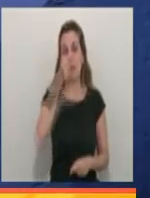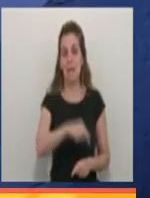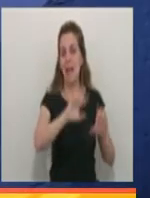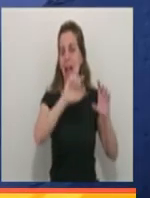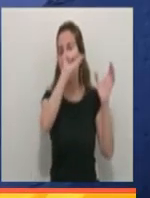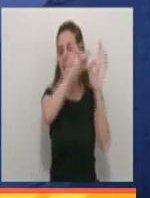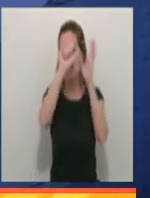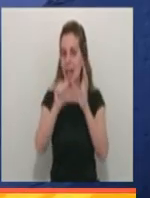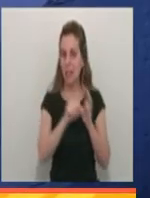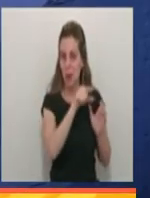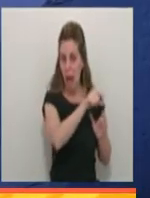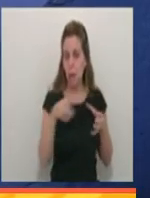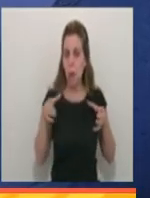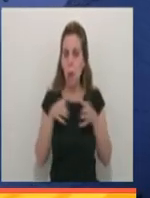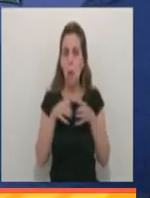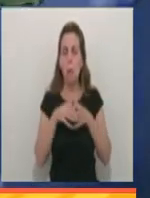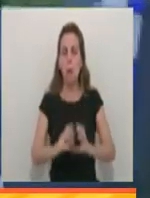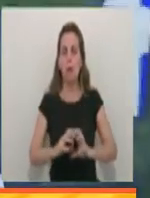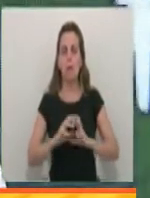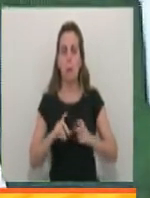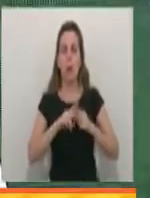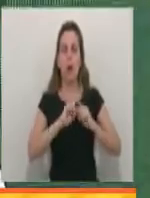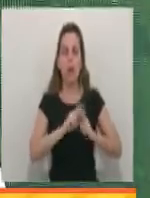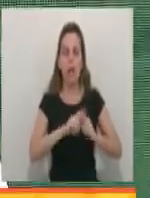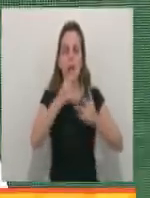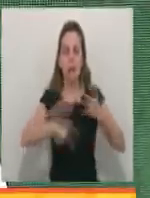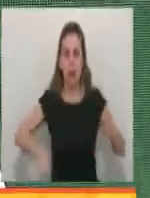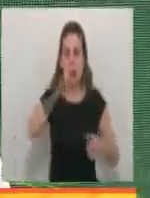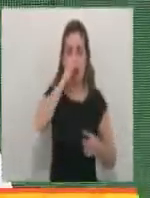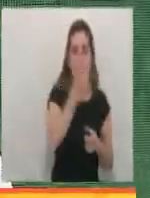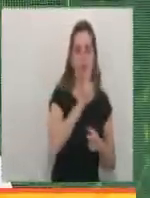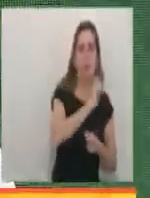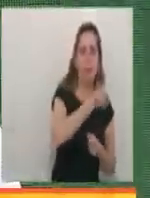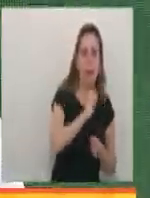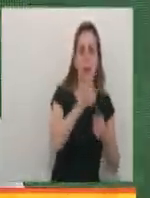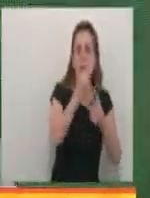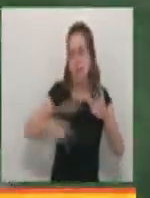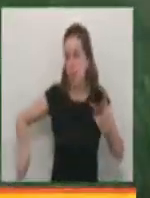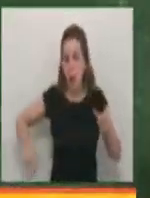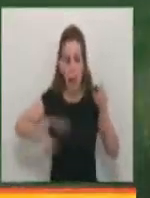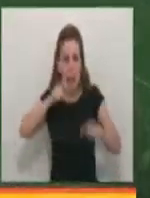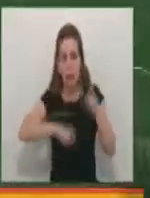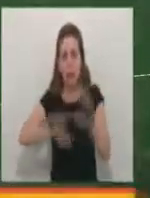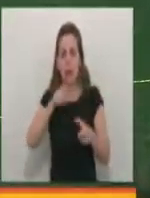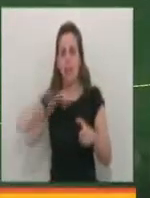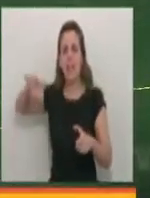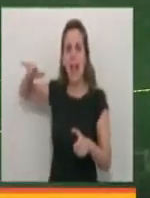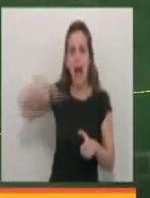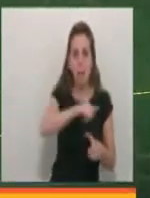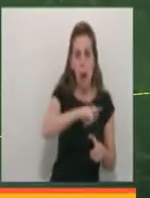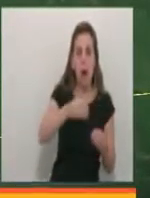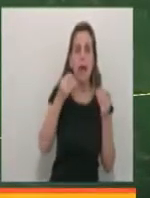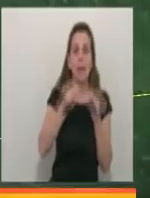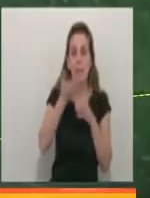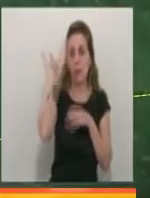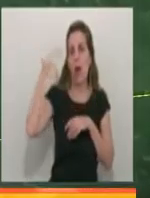21 periodistas y toda la tripulación se precipitó a tierra. No se sabe todavía las causas. Desaparecía